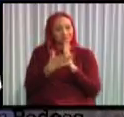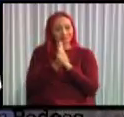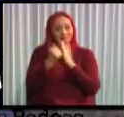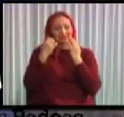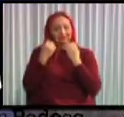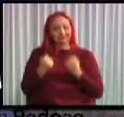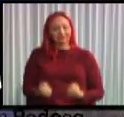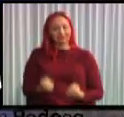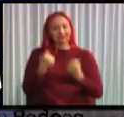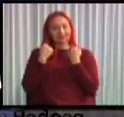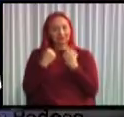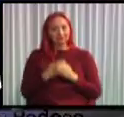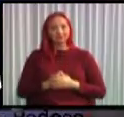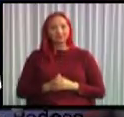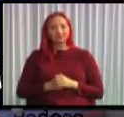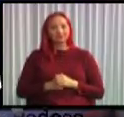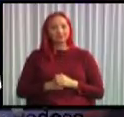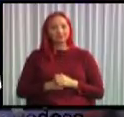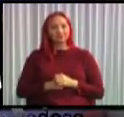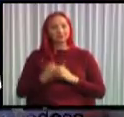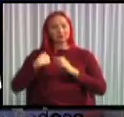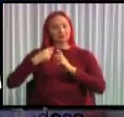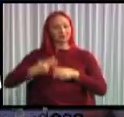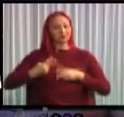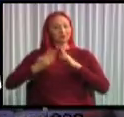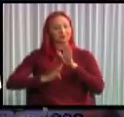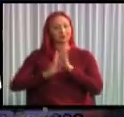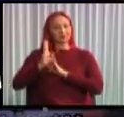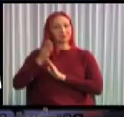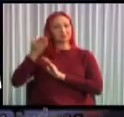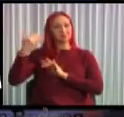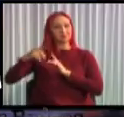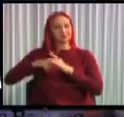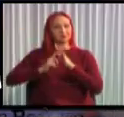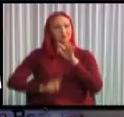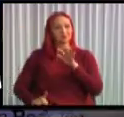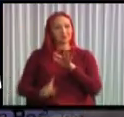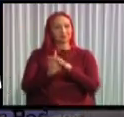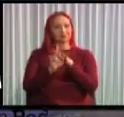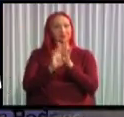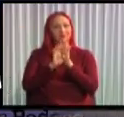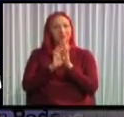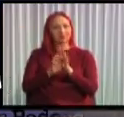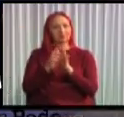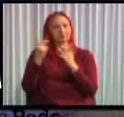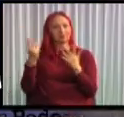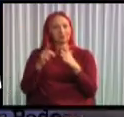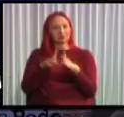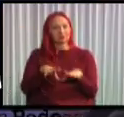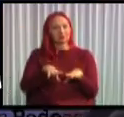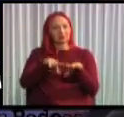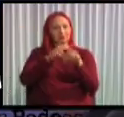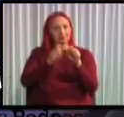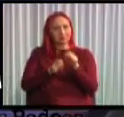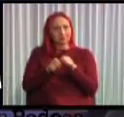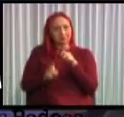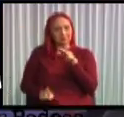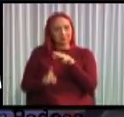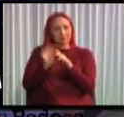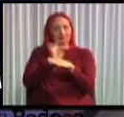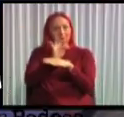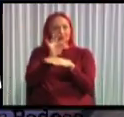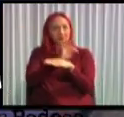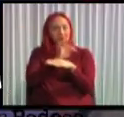físicas. Yo viví la evolución donde ya empezó a aparecer cuando uno prendía el tele que iba apareciendo...